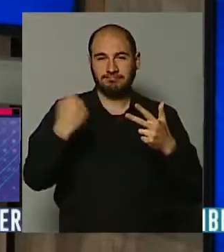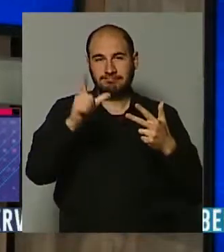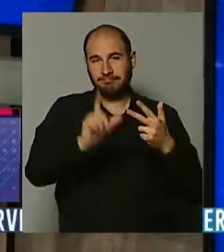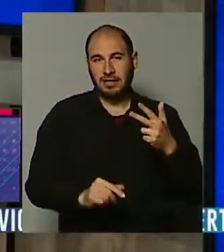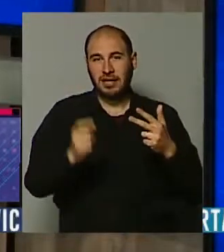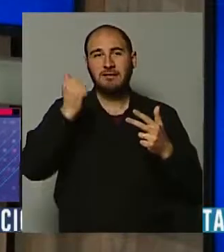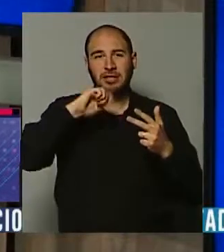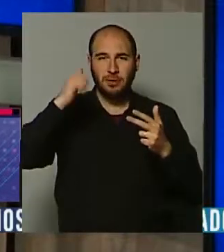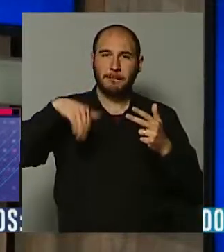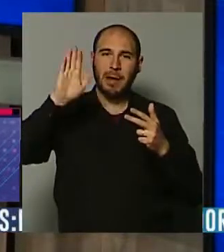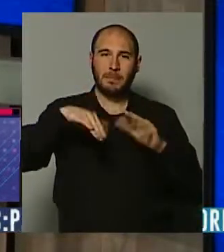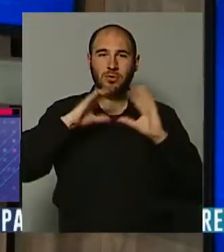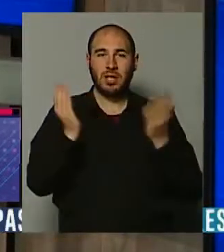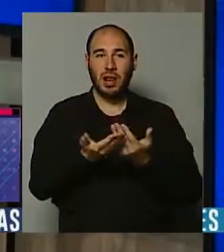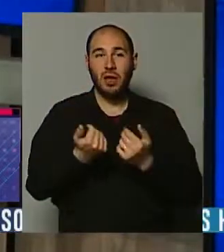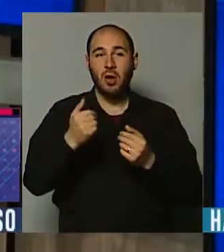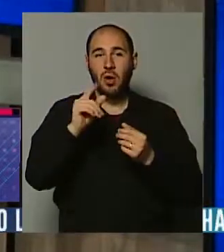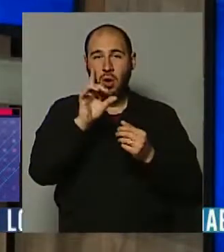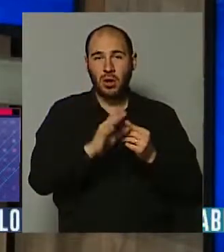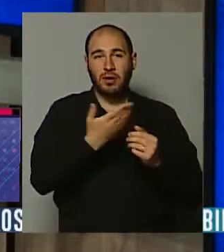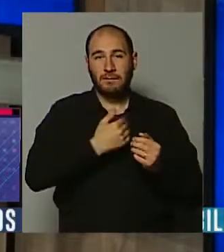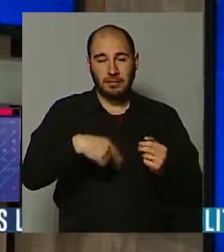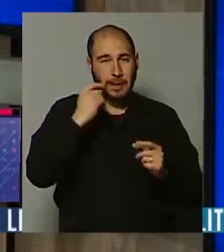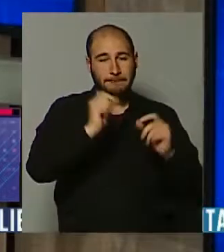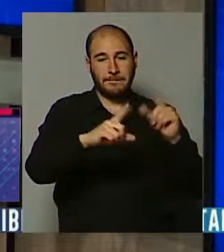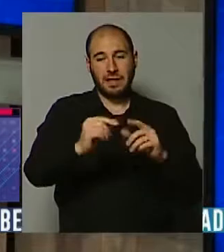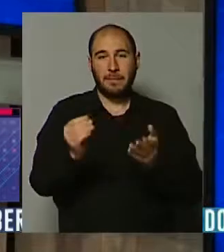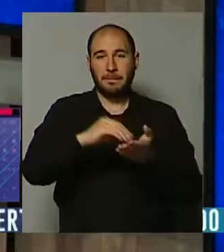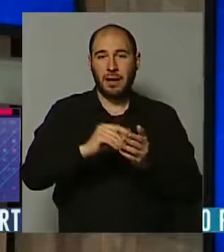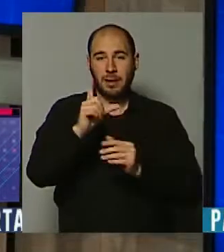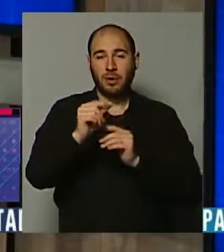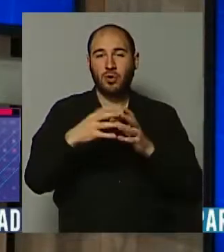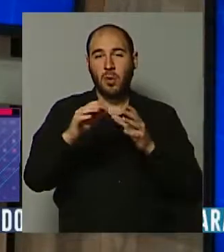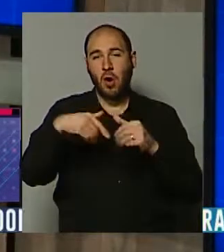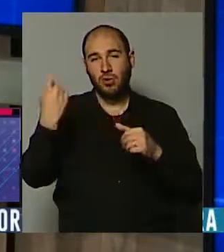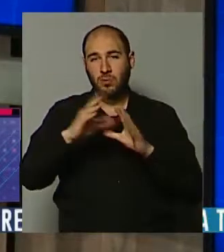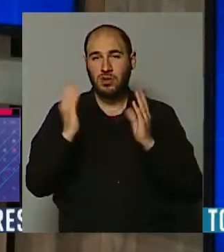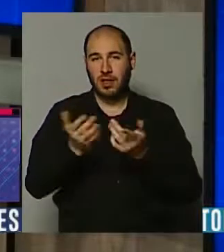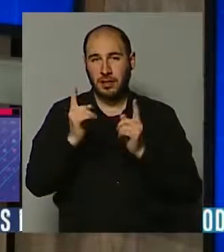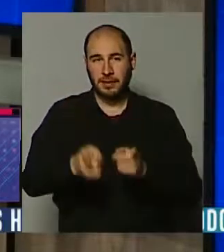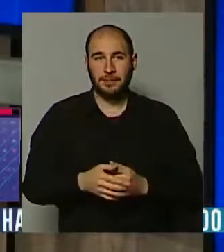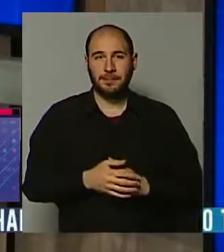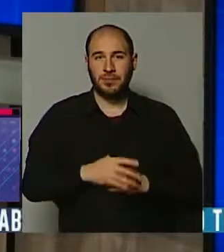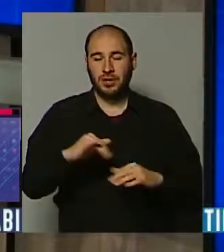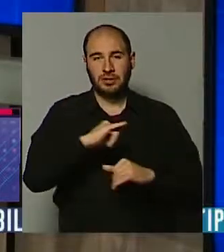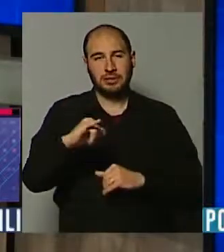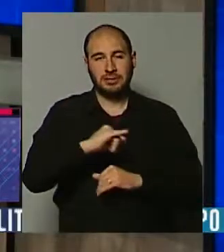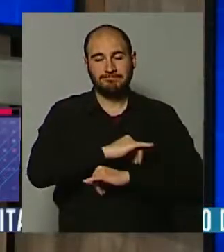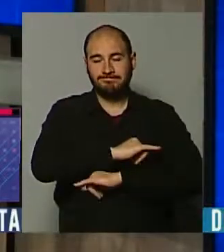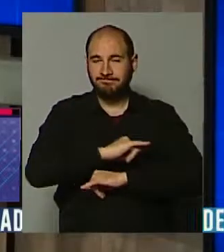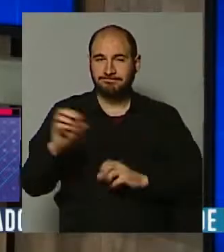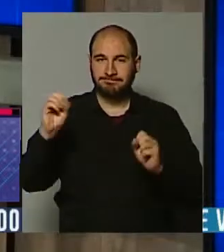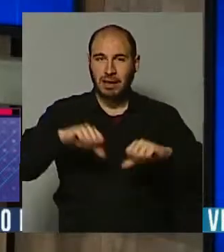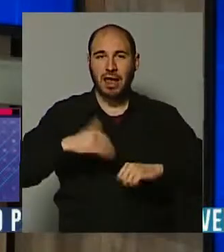con mayor inflación en el mundo, no solamente medido por el Fondo Monetario, sino por el resto de los organismos internacionales. Una mala noticia para nuestro